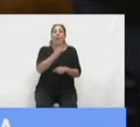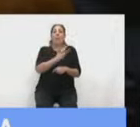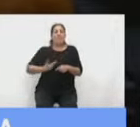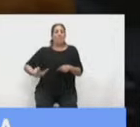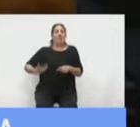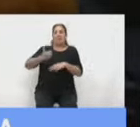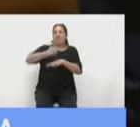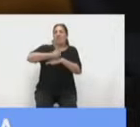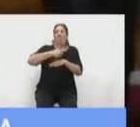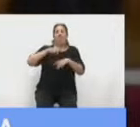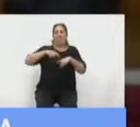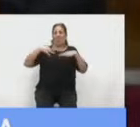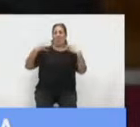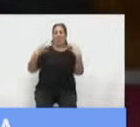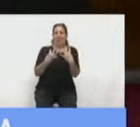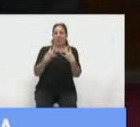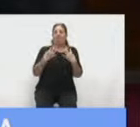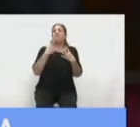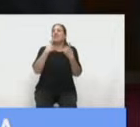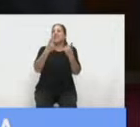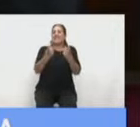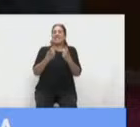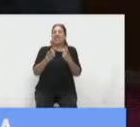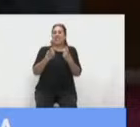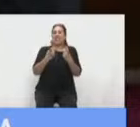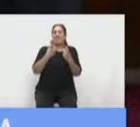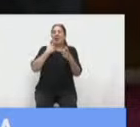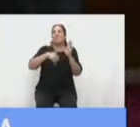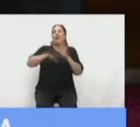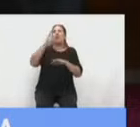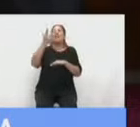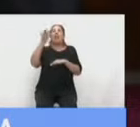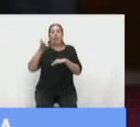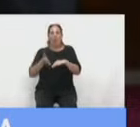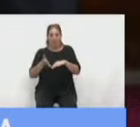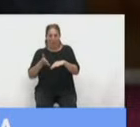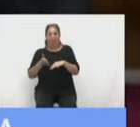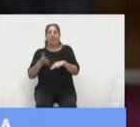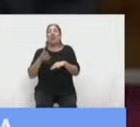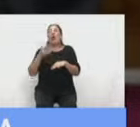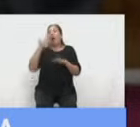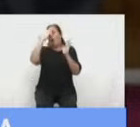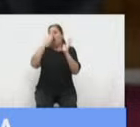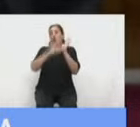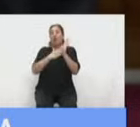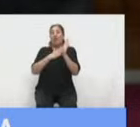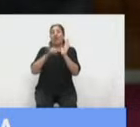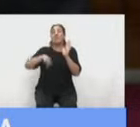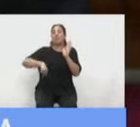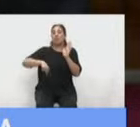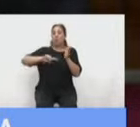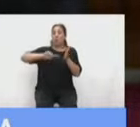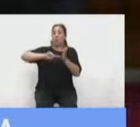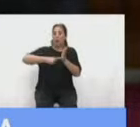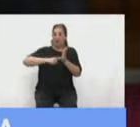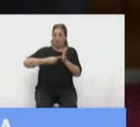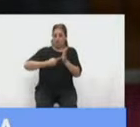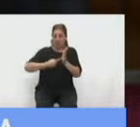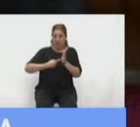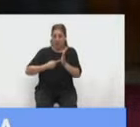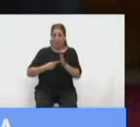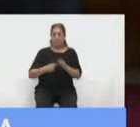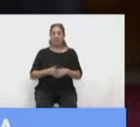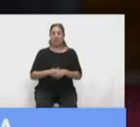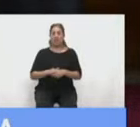más buenas de estabilizar la situación. Y la otra cosa que creo que el fondo